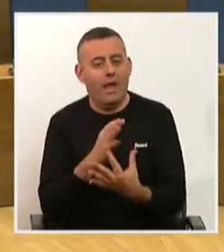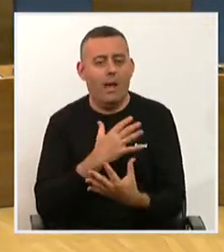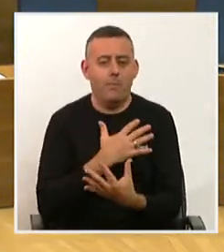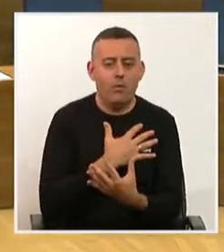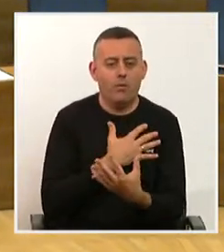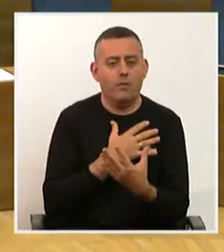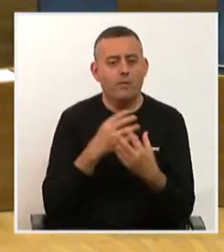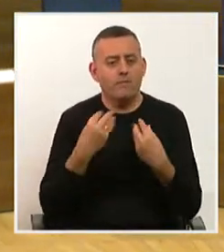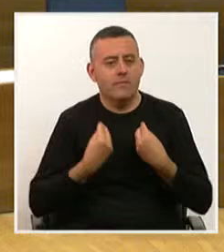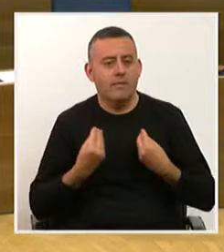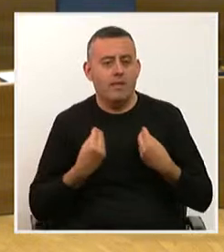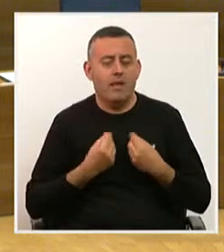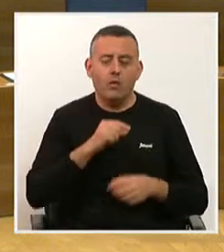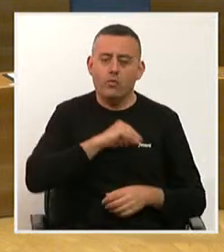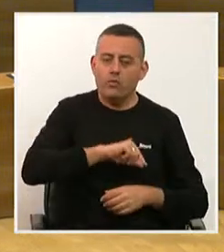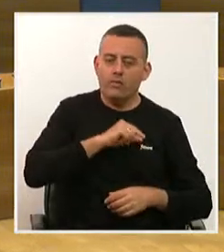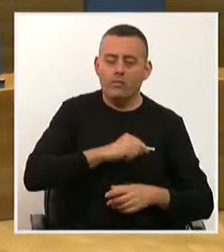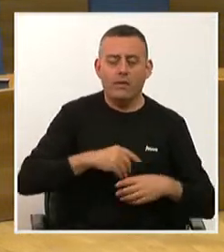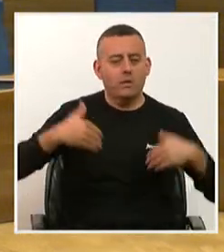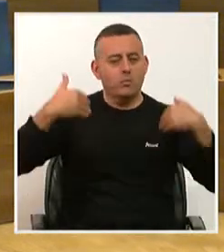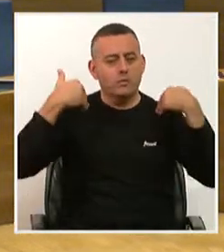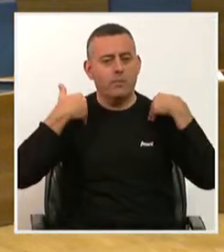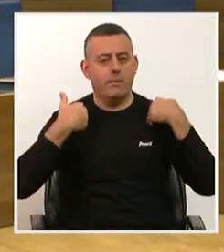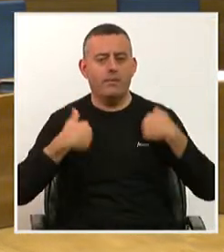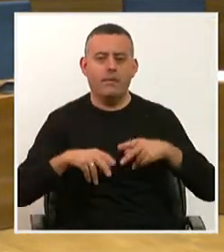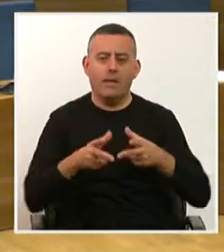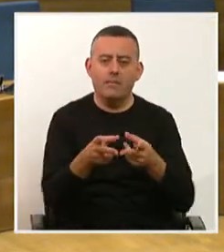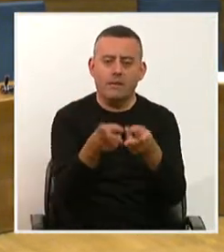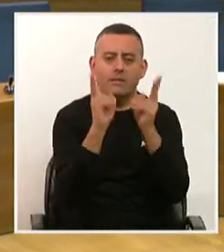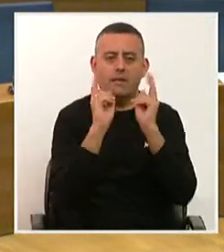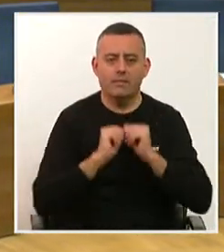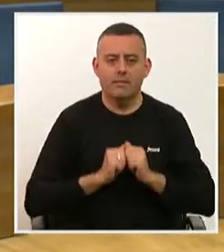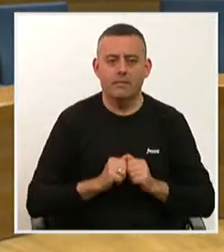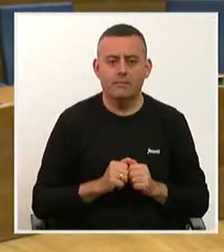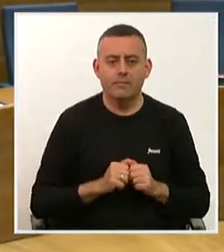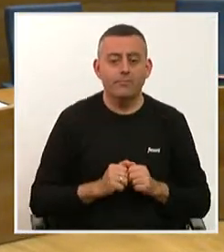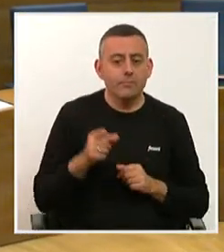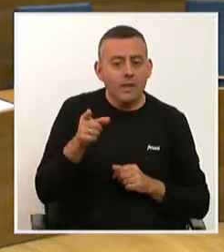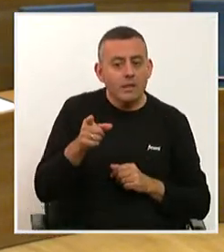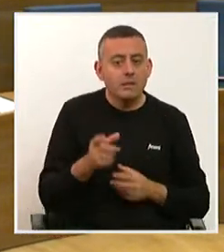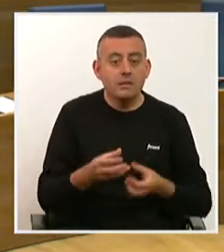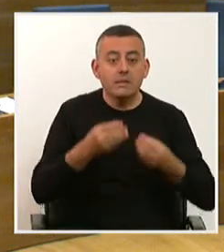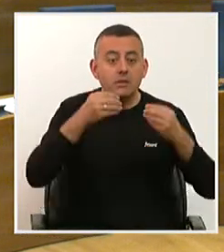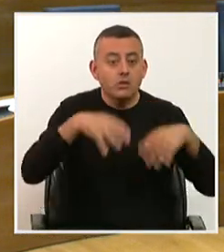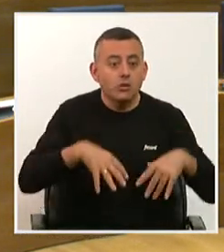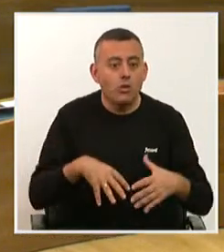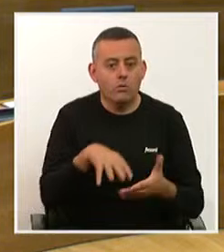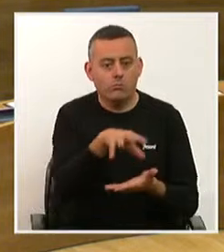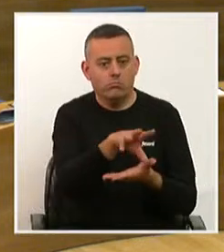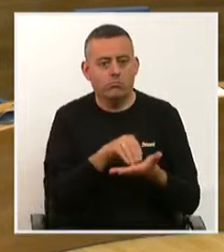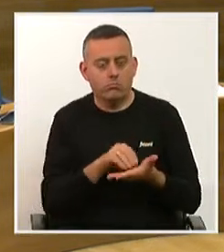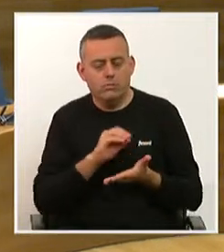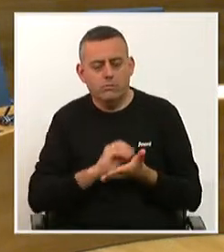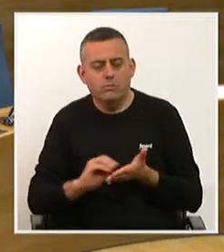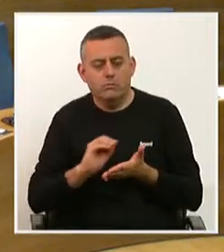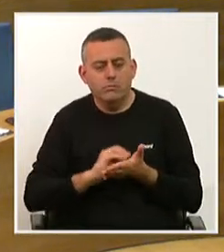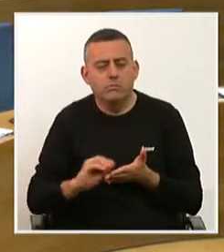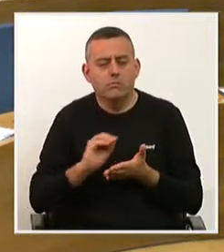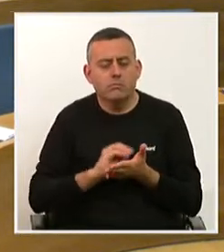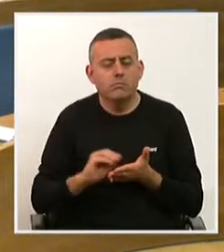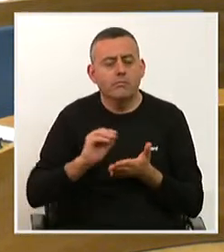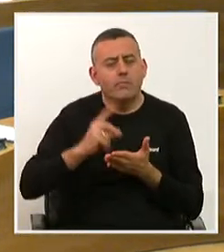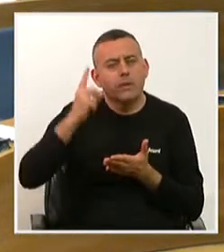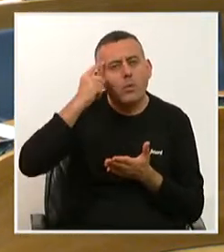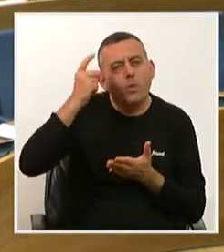conciencia de la responsabilidad y tambén de la lbertad un cronista de Records y de esperances un